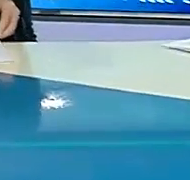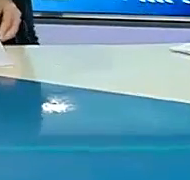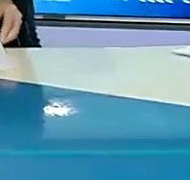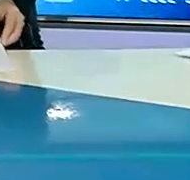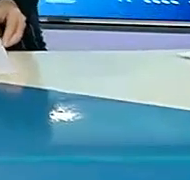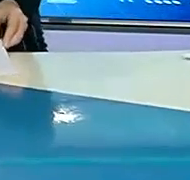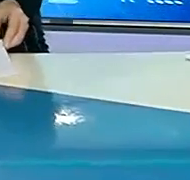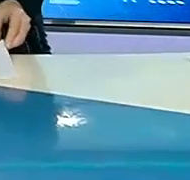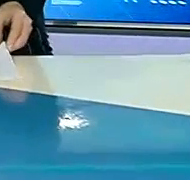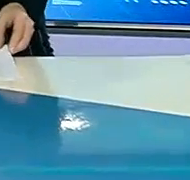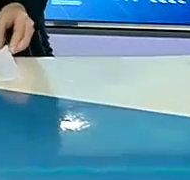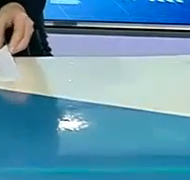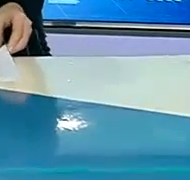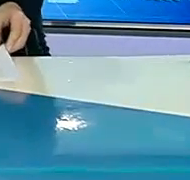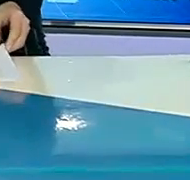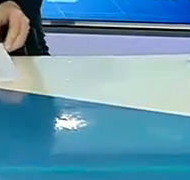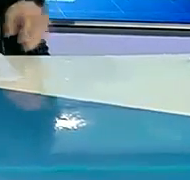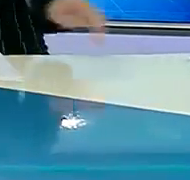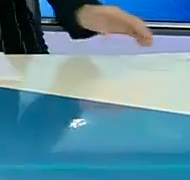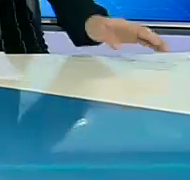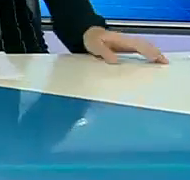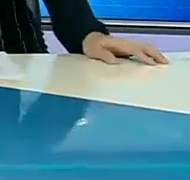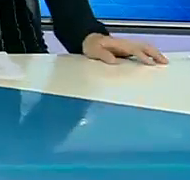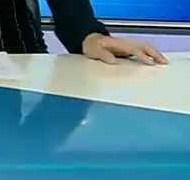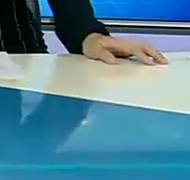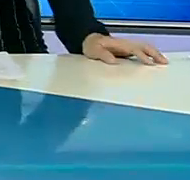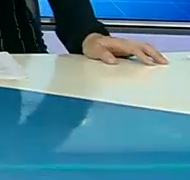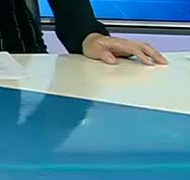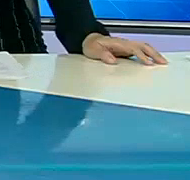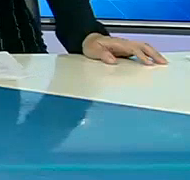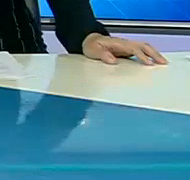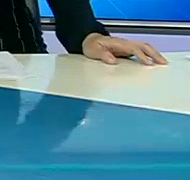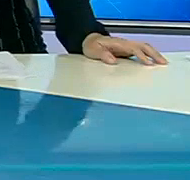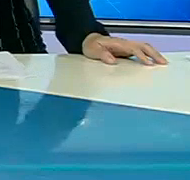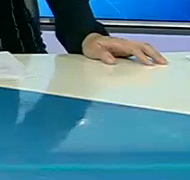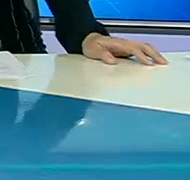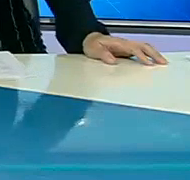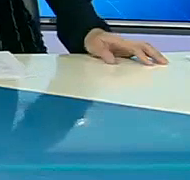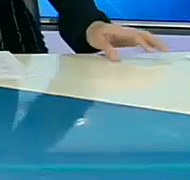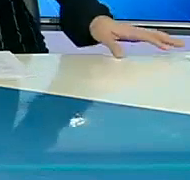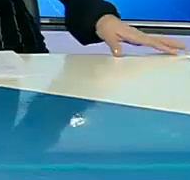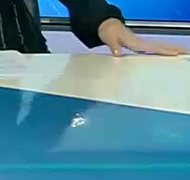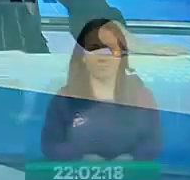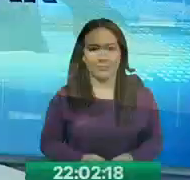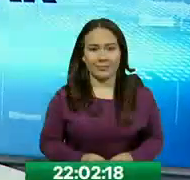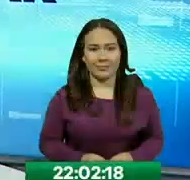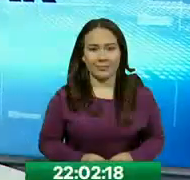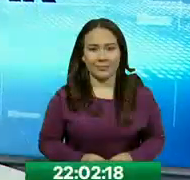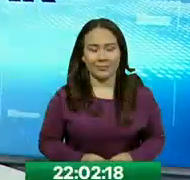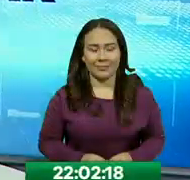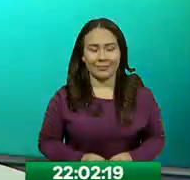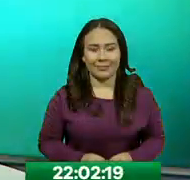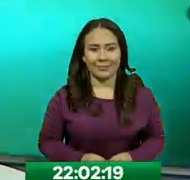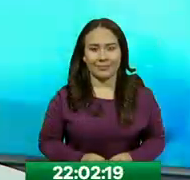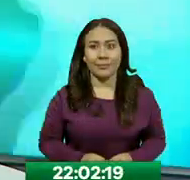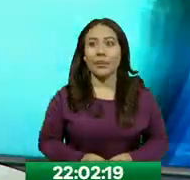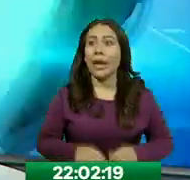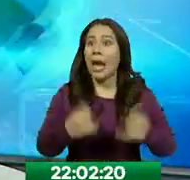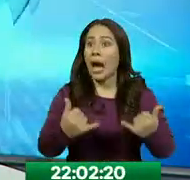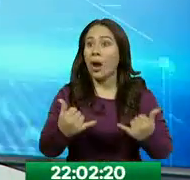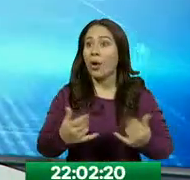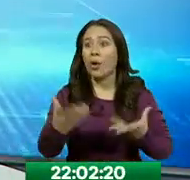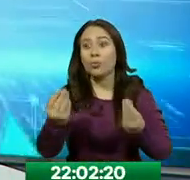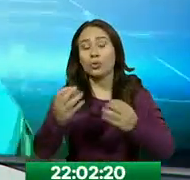Amables televidentes de todo el país, buenas noches y bienvenidos. Iniciamos de inmediato con la información. En un